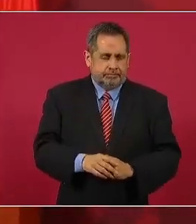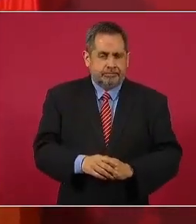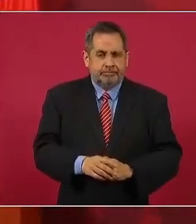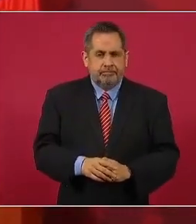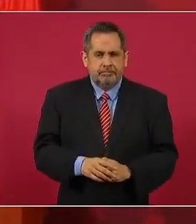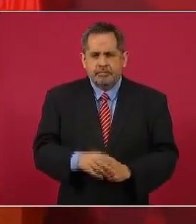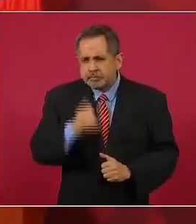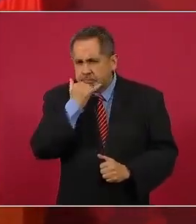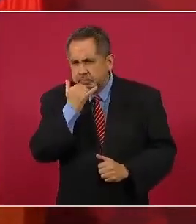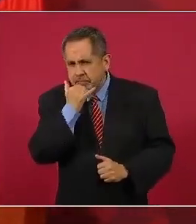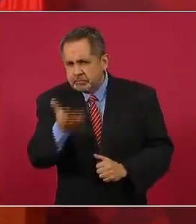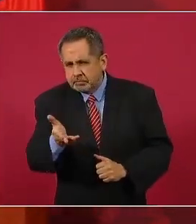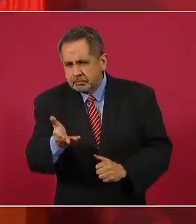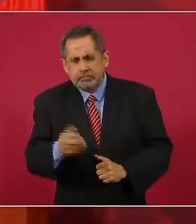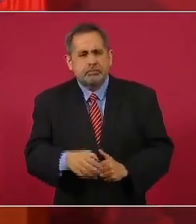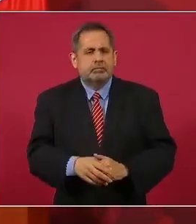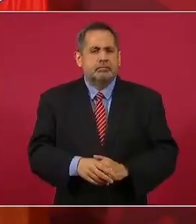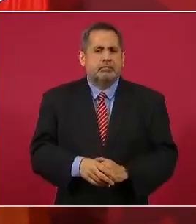¿Mande?